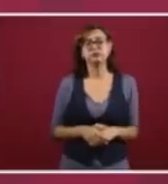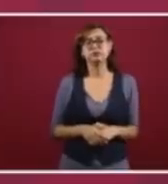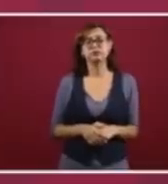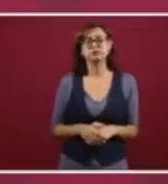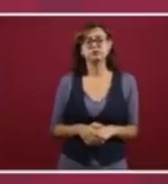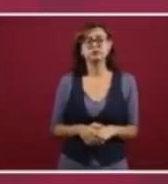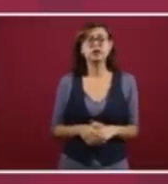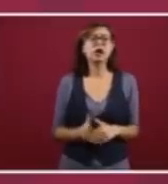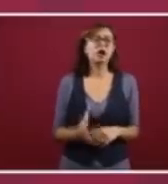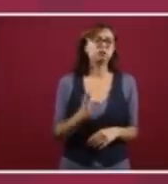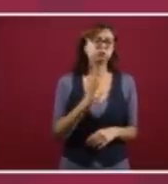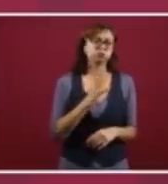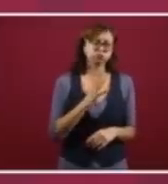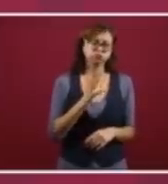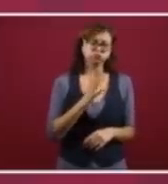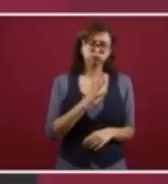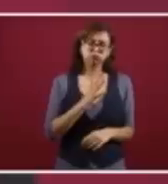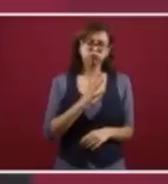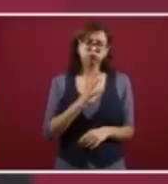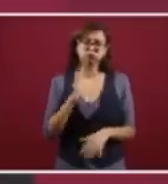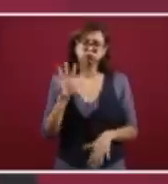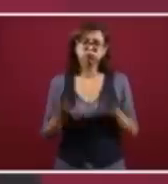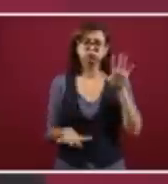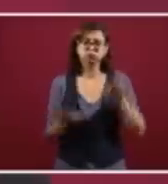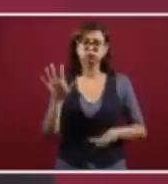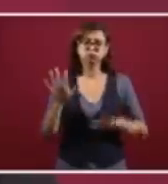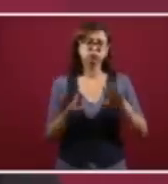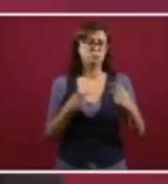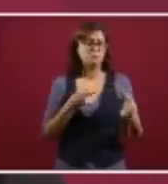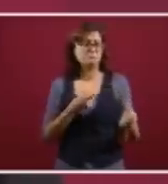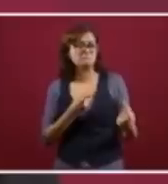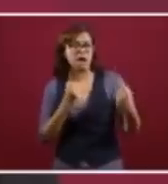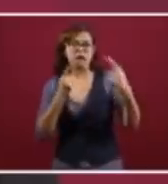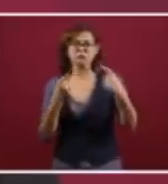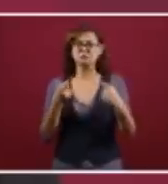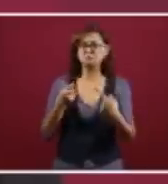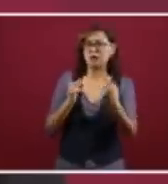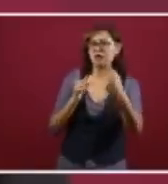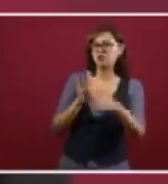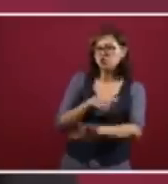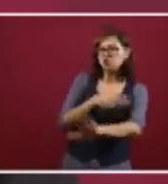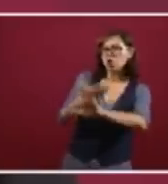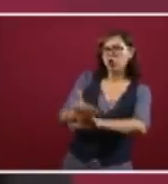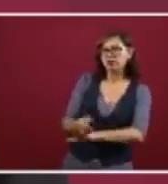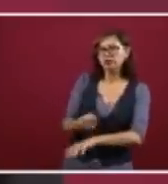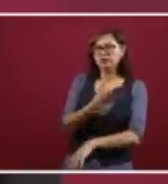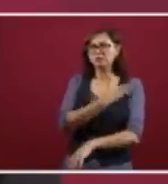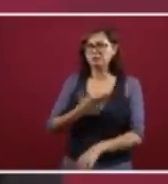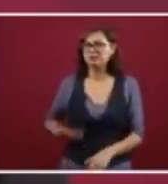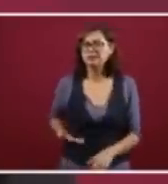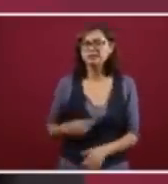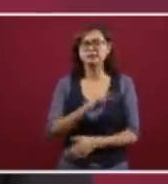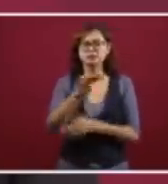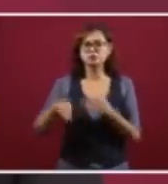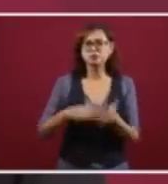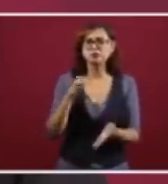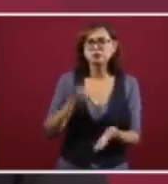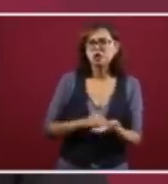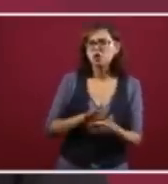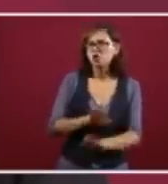hay diferencias, se cuestiona a presidentes municipales, se cuestiona a